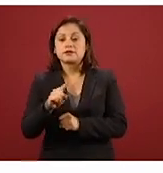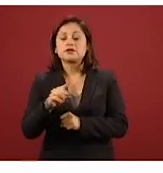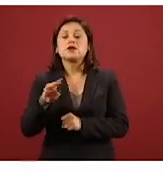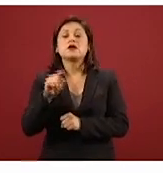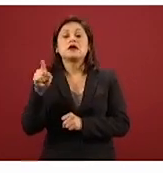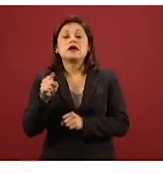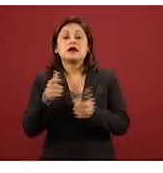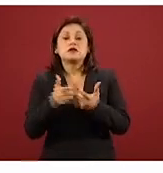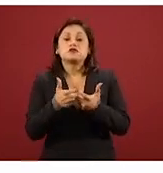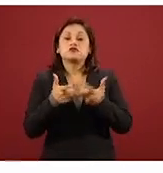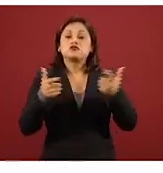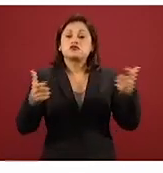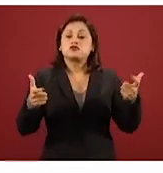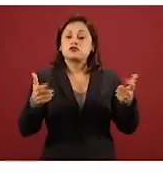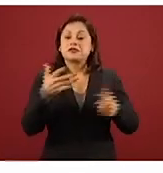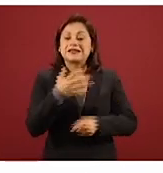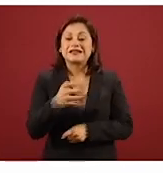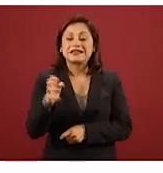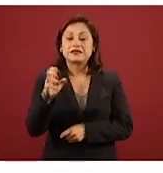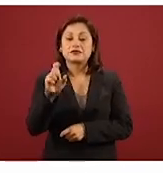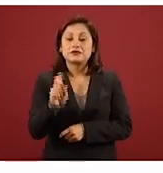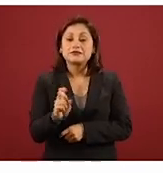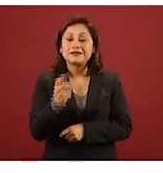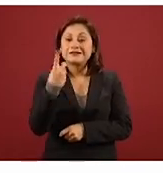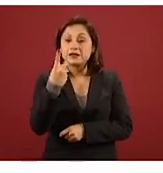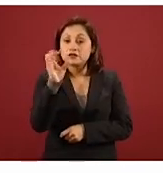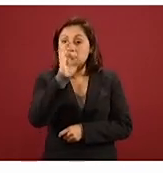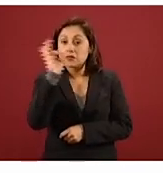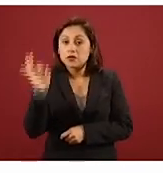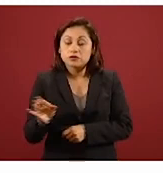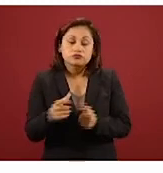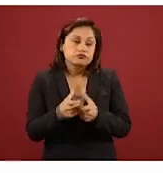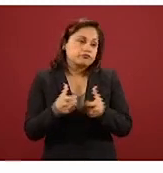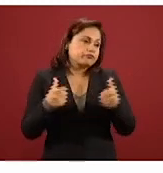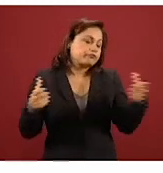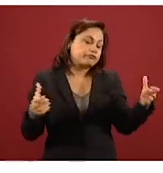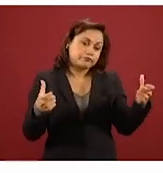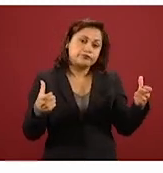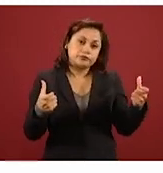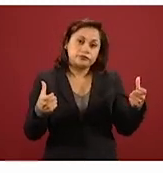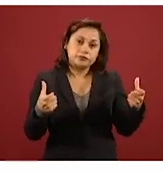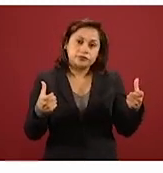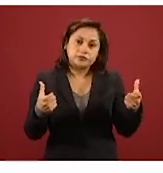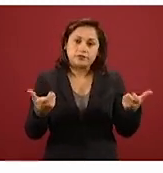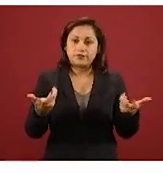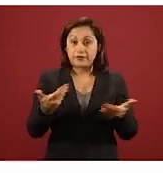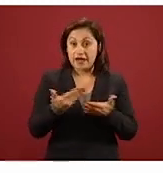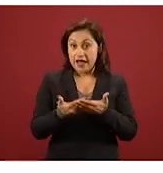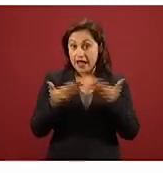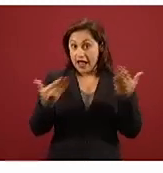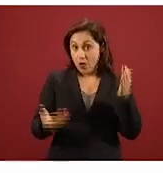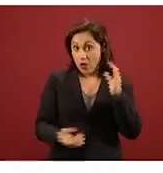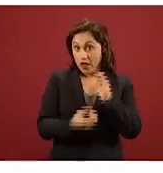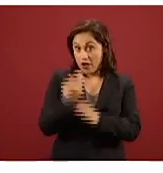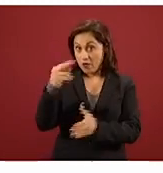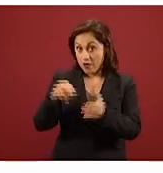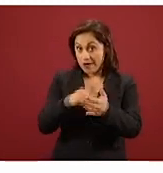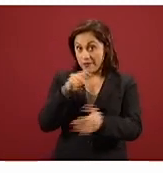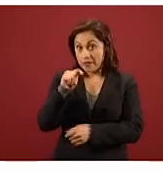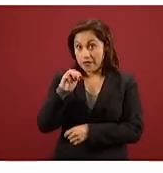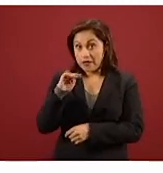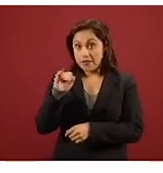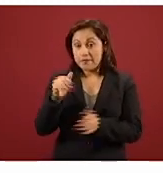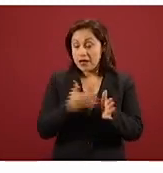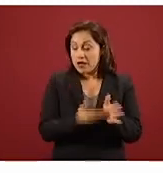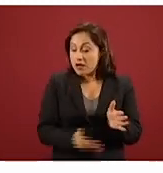551%. Entonces, ¿qué podemos esperar de esta nueva integración? Podemos esperar que haya flujos de inversión